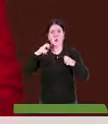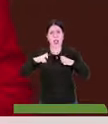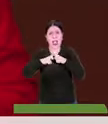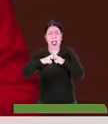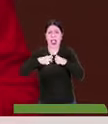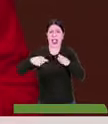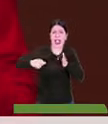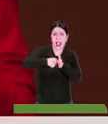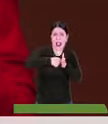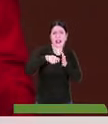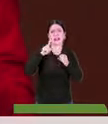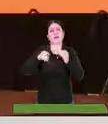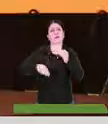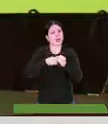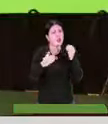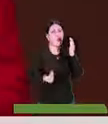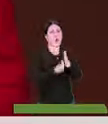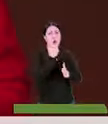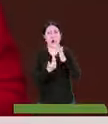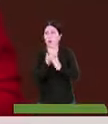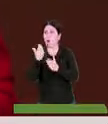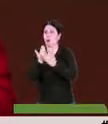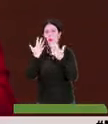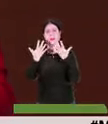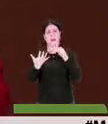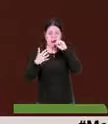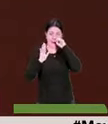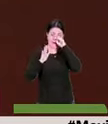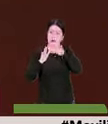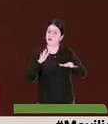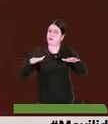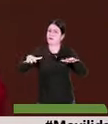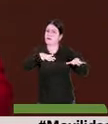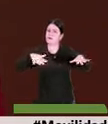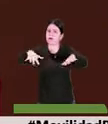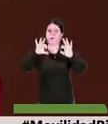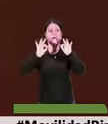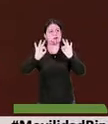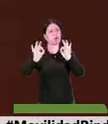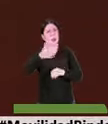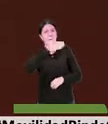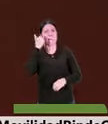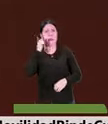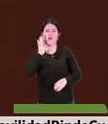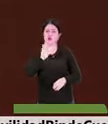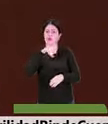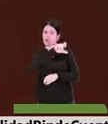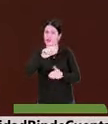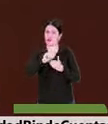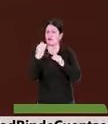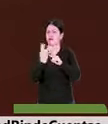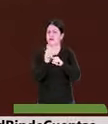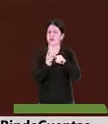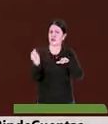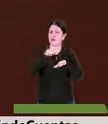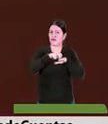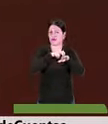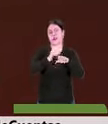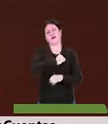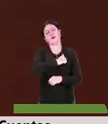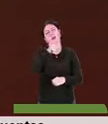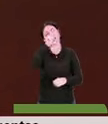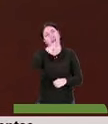por entregarle mejor infraestructura y vehículos a nuestros usuarios. Les pedimos por favor que los cuiden.